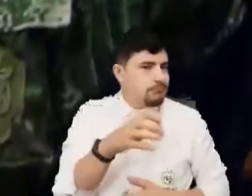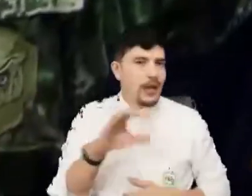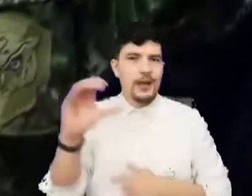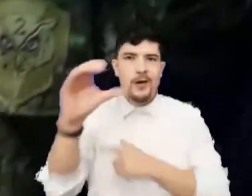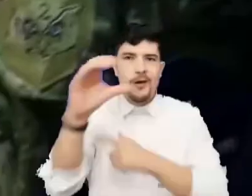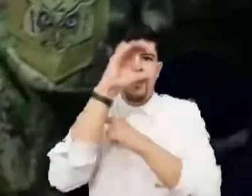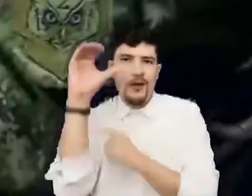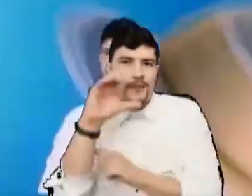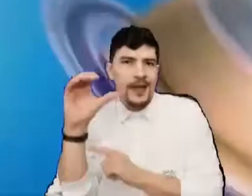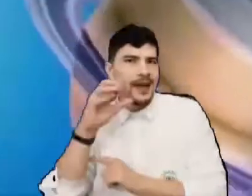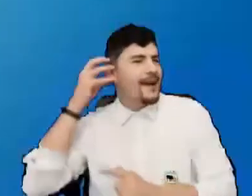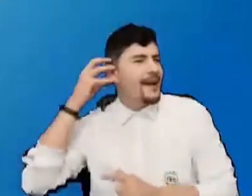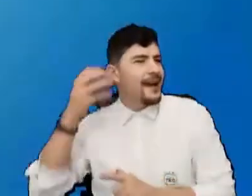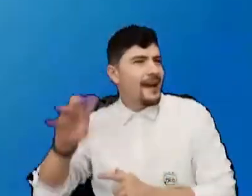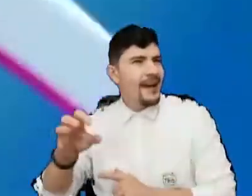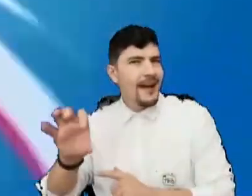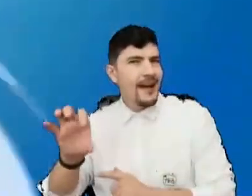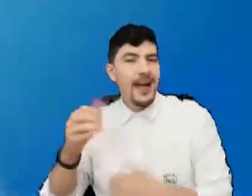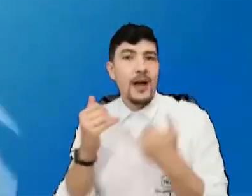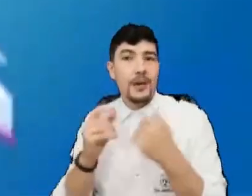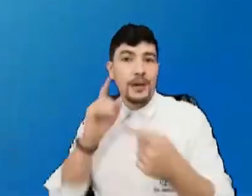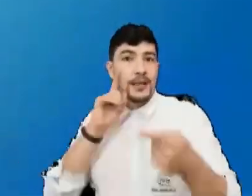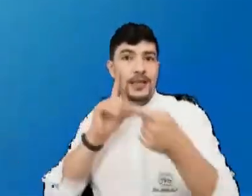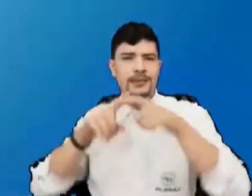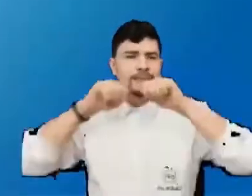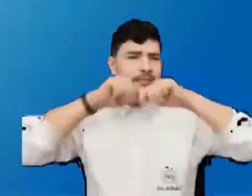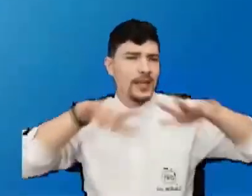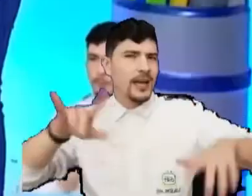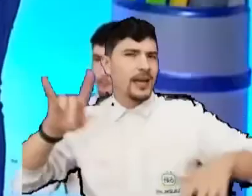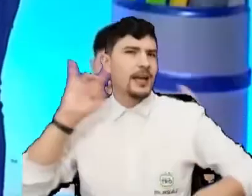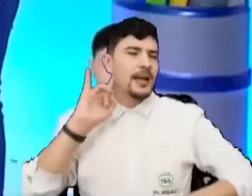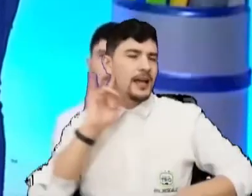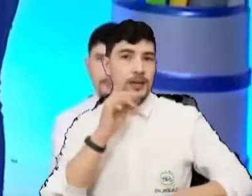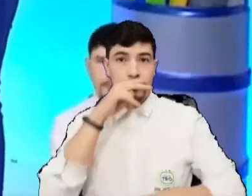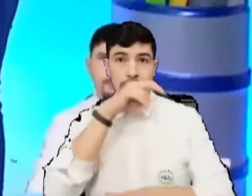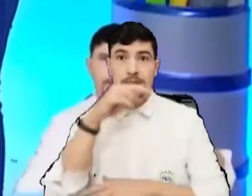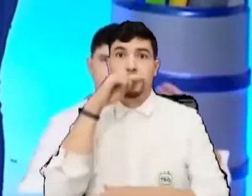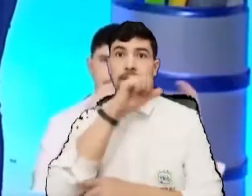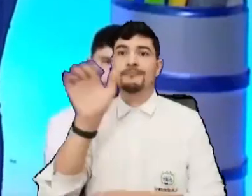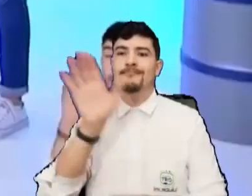reforzar su educación. Presente Profe del canal Trot amplía la cobertura con